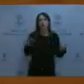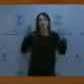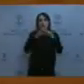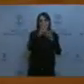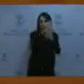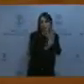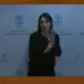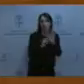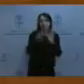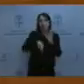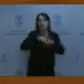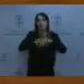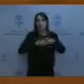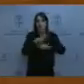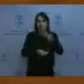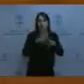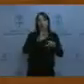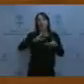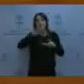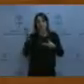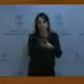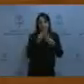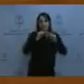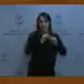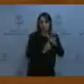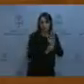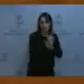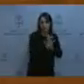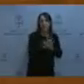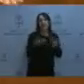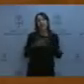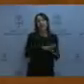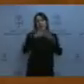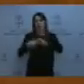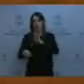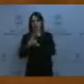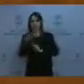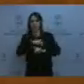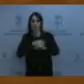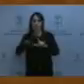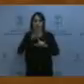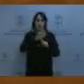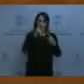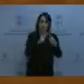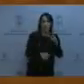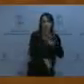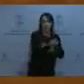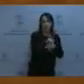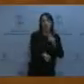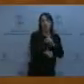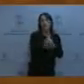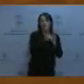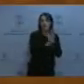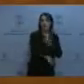en la tramitación de expedientes con la aplicación de las leyes estatales, la ley de puertos, por un lado, y la ley de costas estatales, por